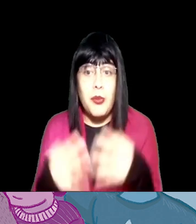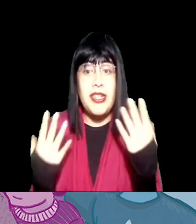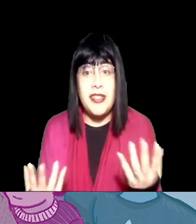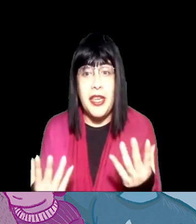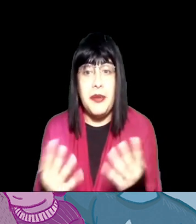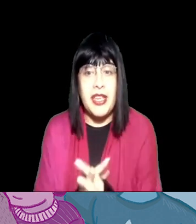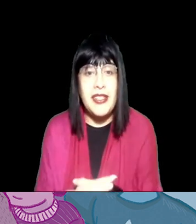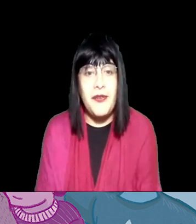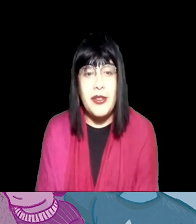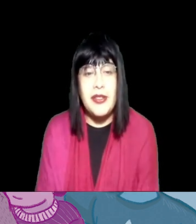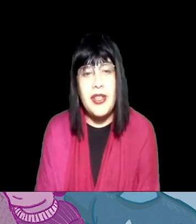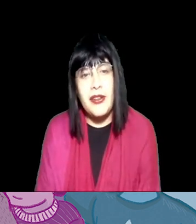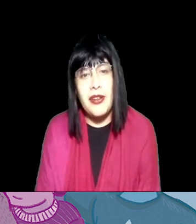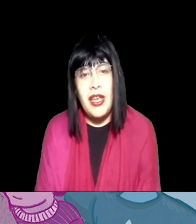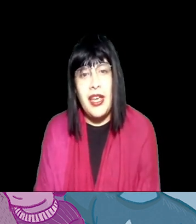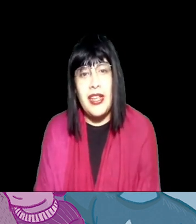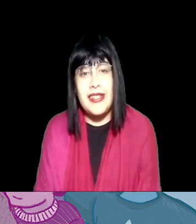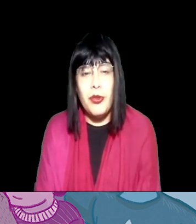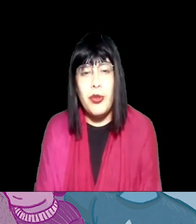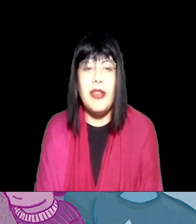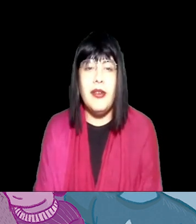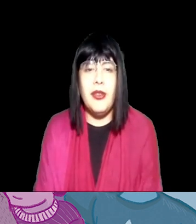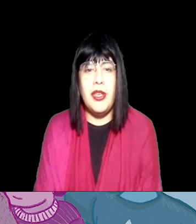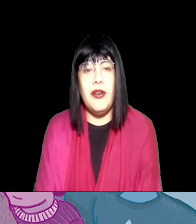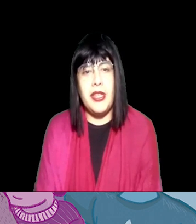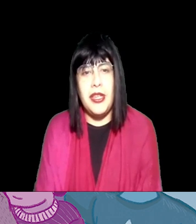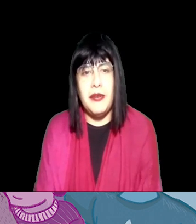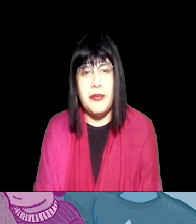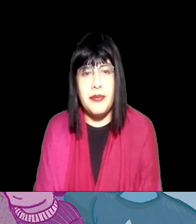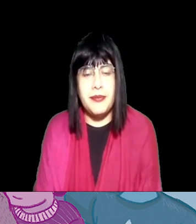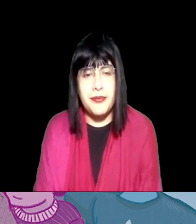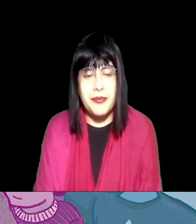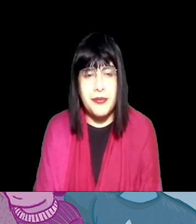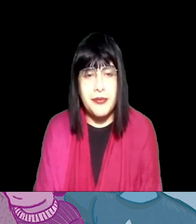y el año 2016. ¿Qué desafíos se vinieron el segundo año de OTD?